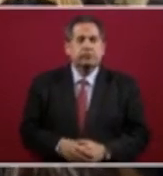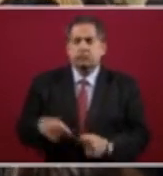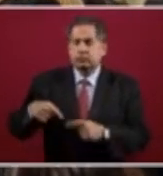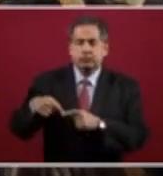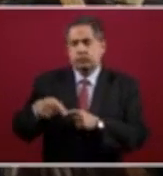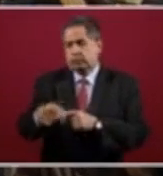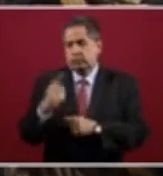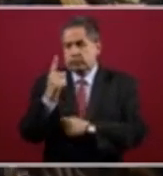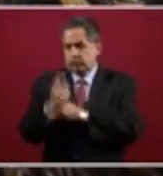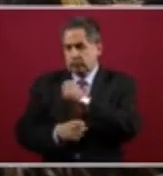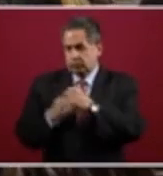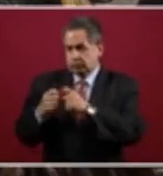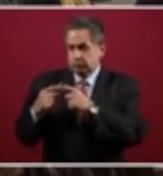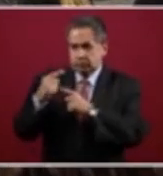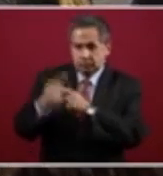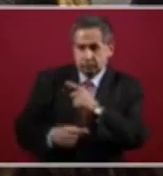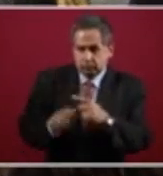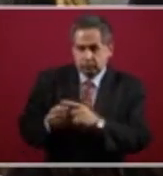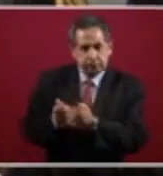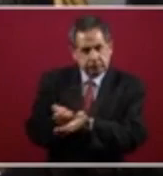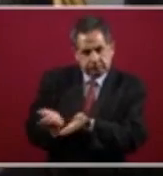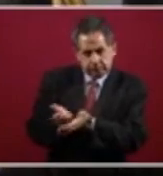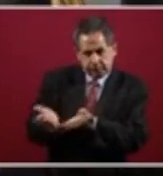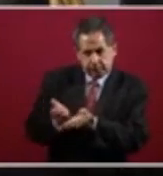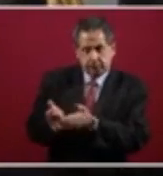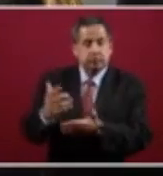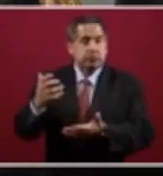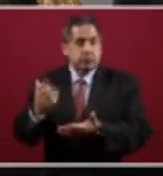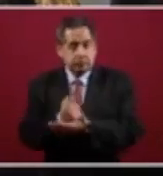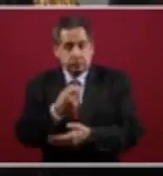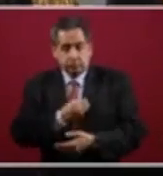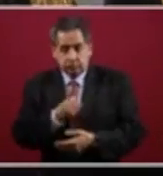durante un año para los que obtengan oro.